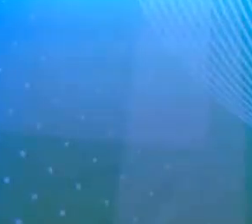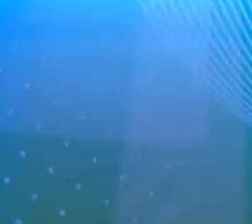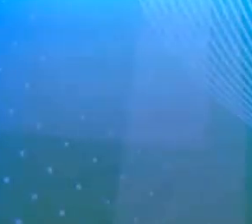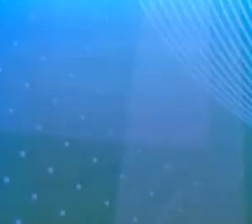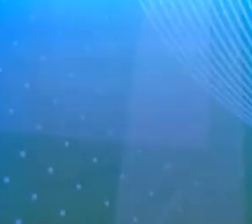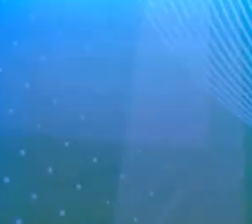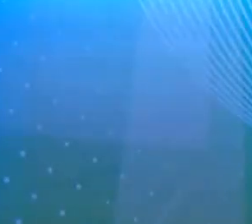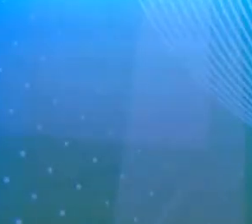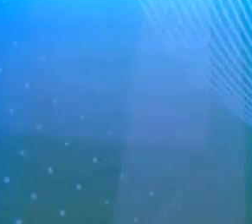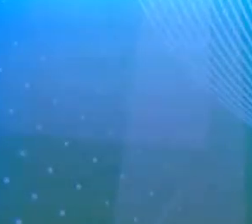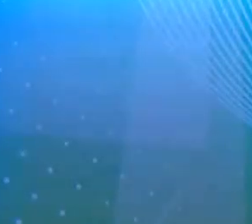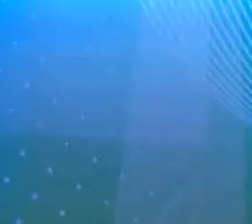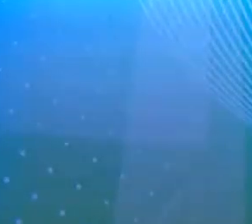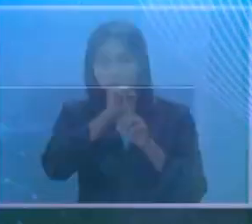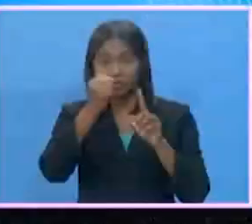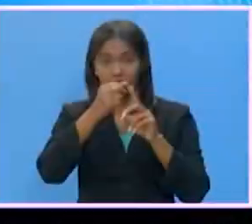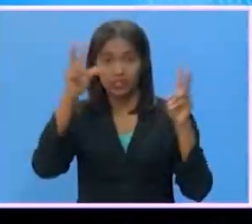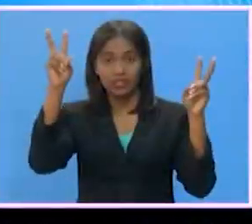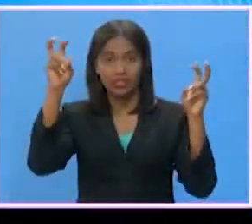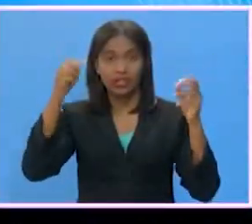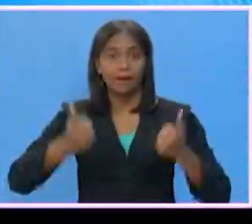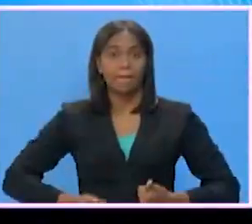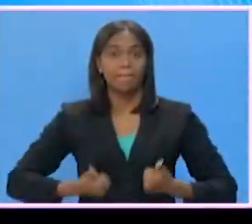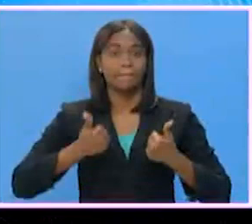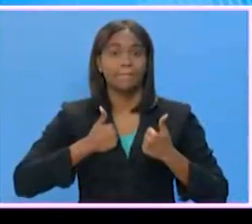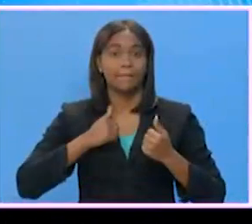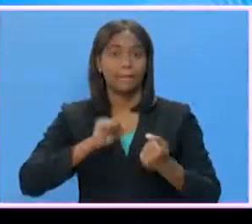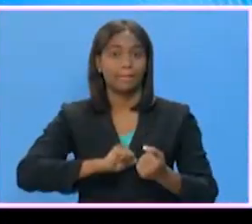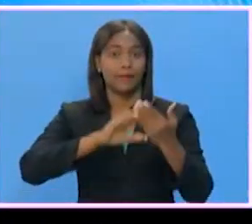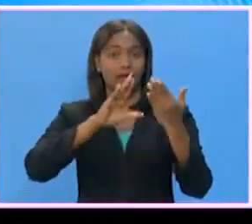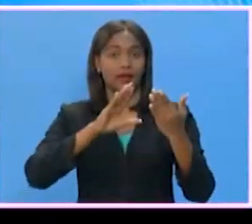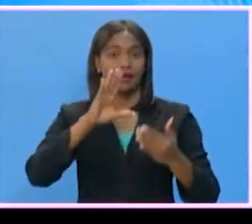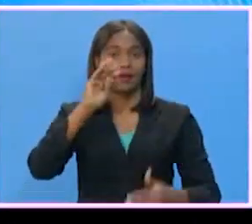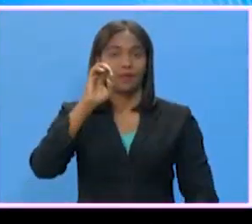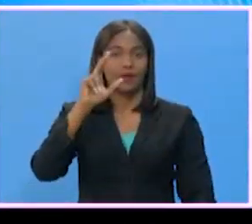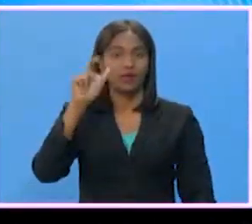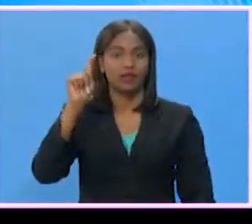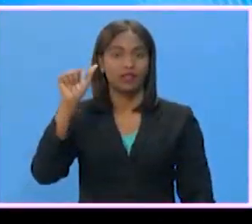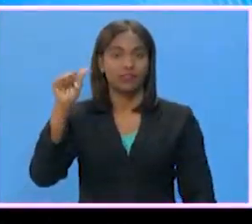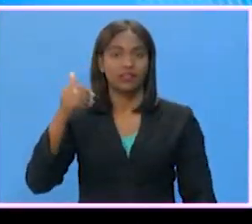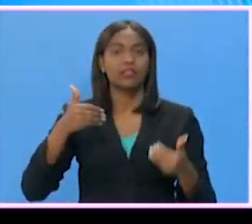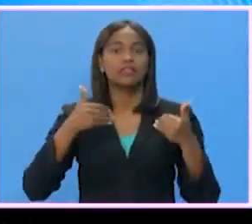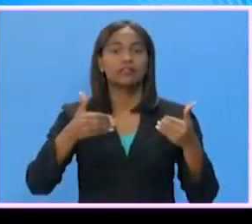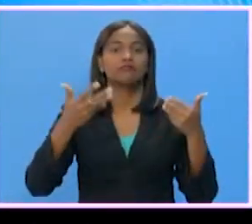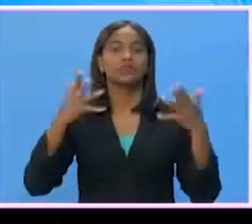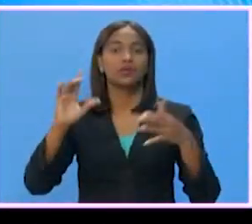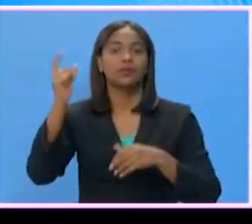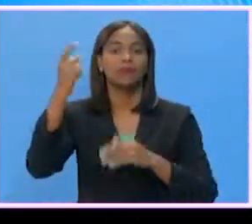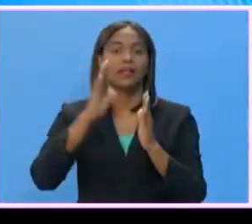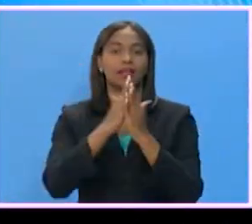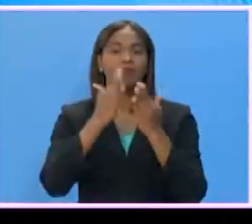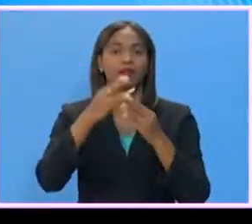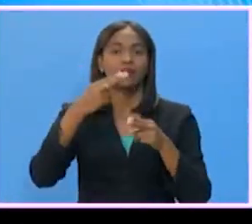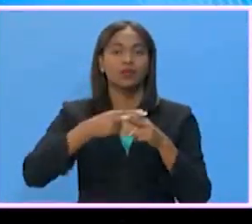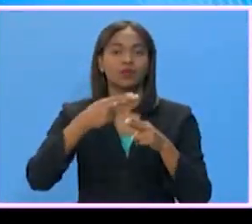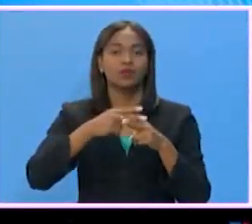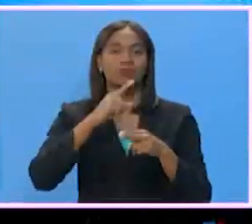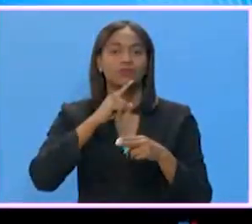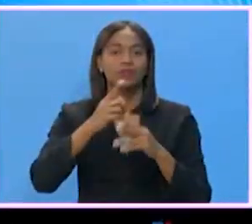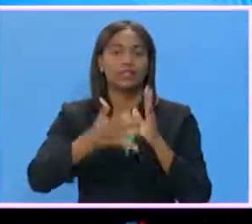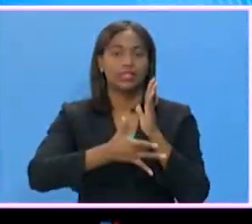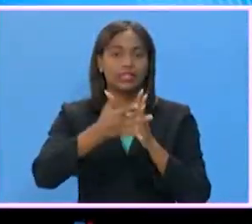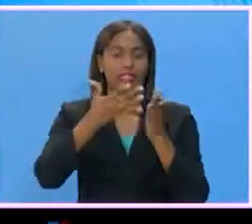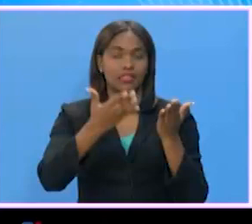Amigos, en las informaciones sociales con el título La vida, un reto, Margarita Mendoza puso en circulación su primer libro bajo la modalidad